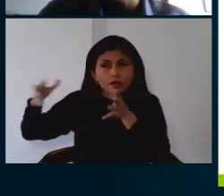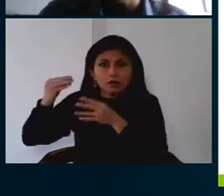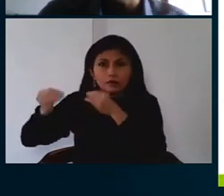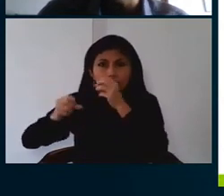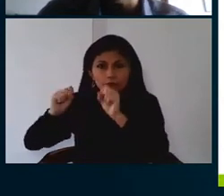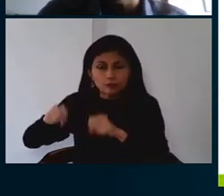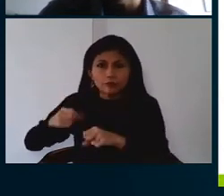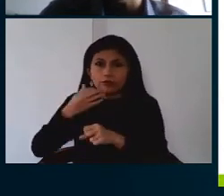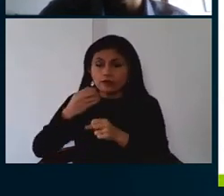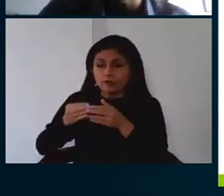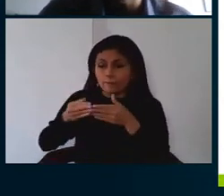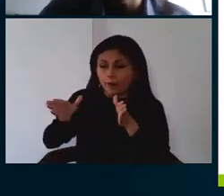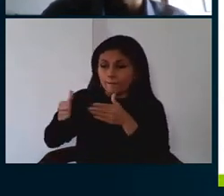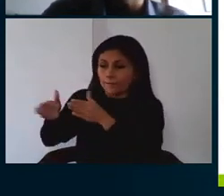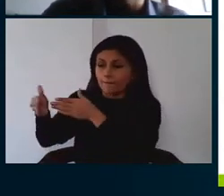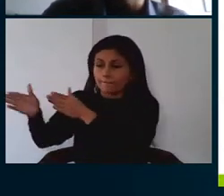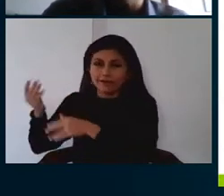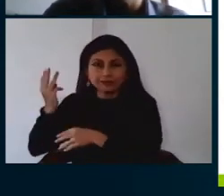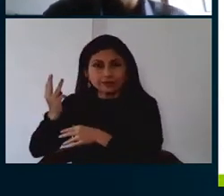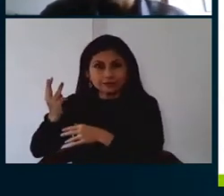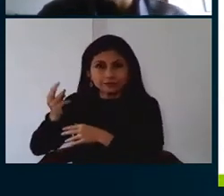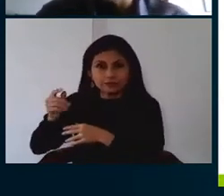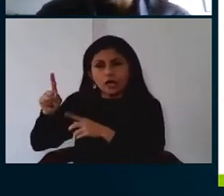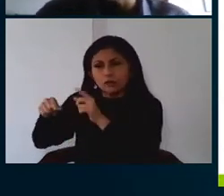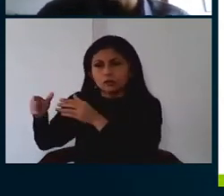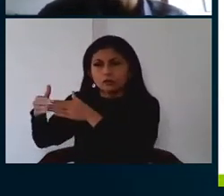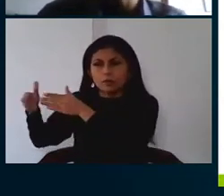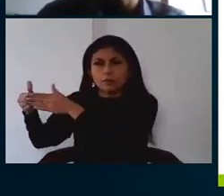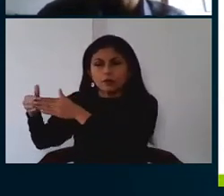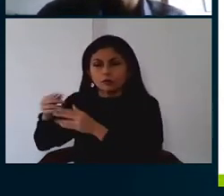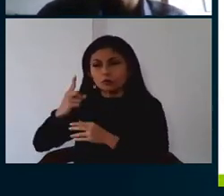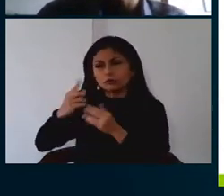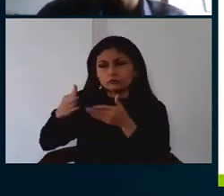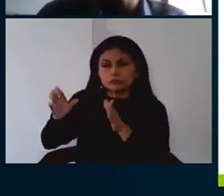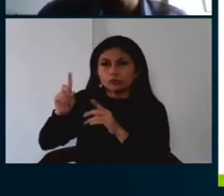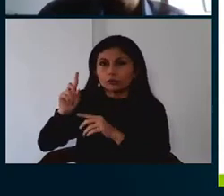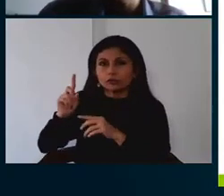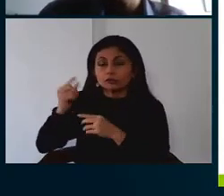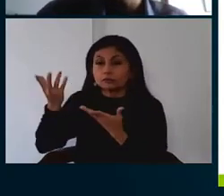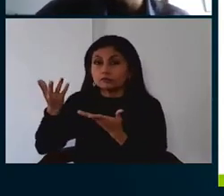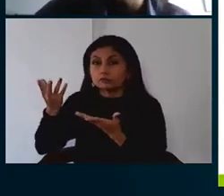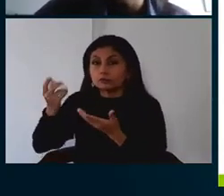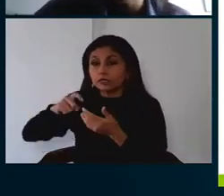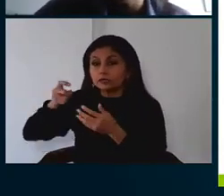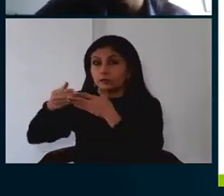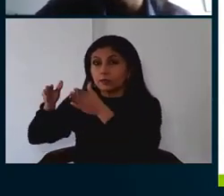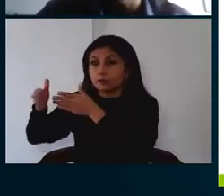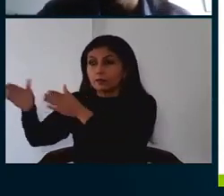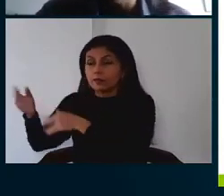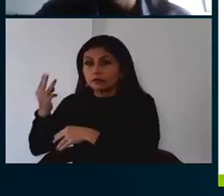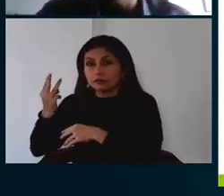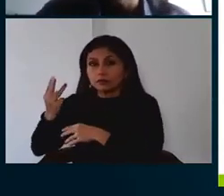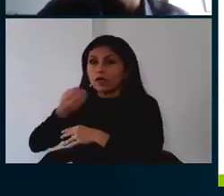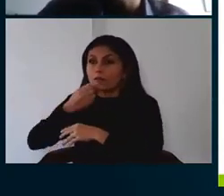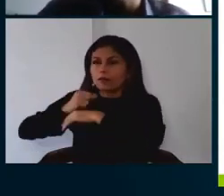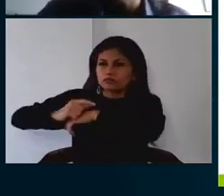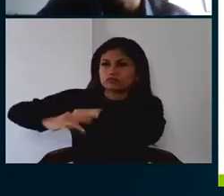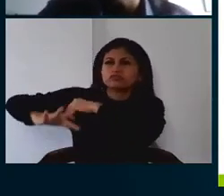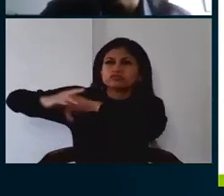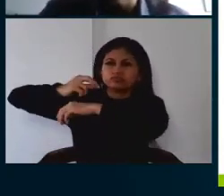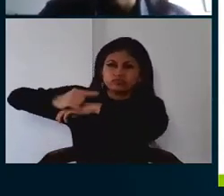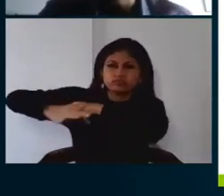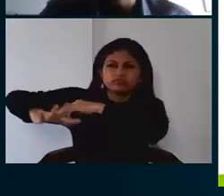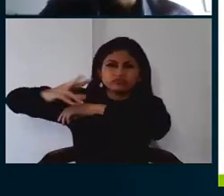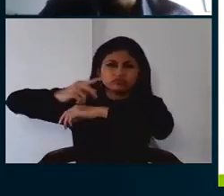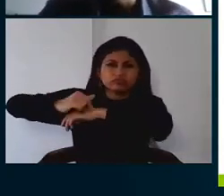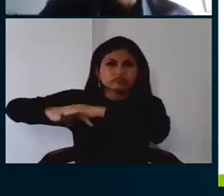puesta en servicio de las otras compuertas que normalmente no operan? Esa es una pregunta que se puede responder con esto. Si se sigue derramando, qué puede estar